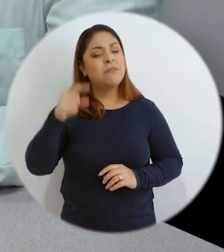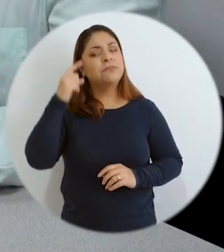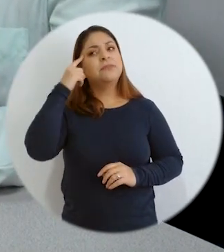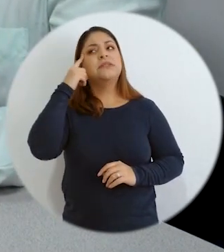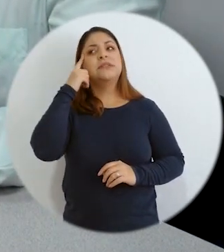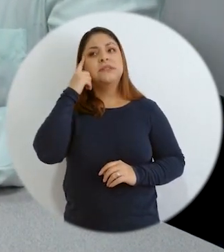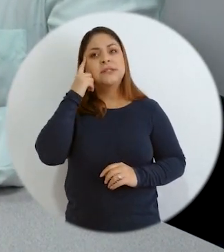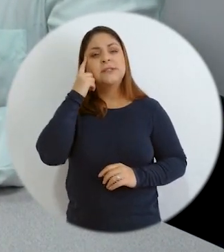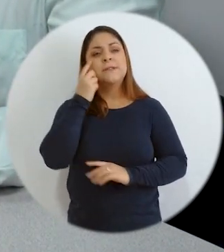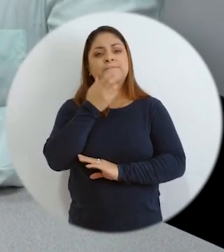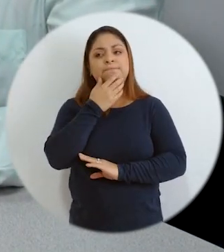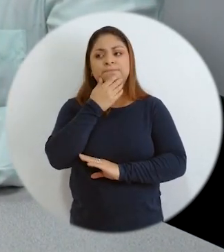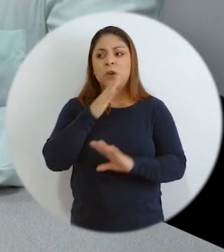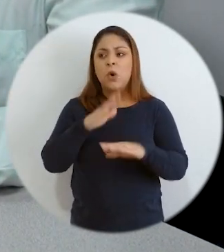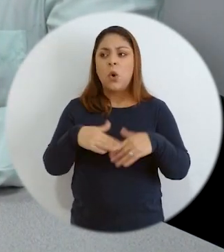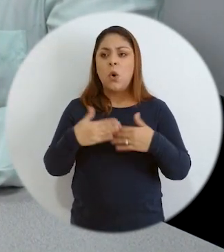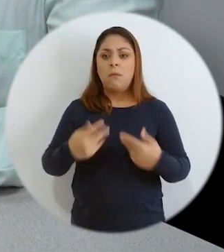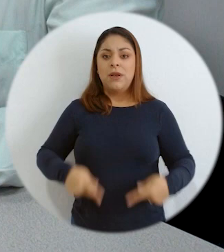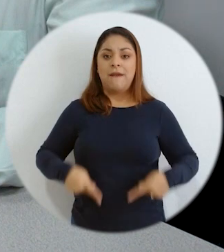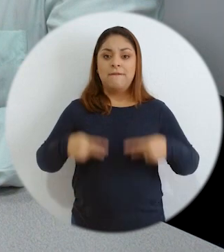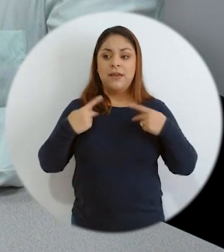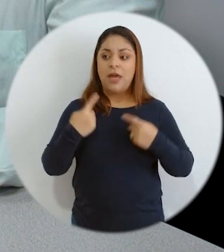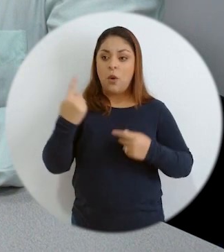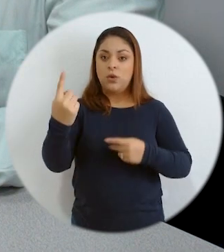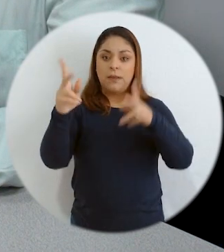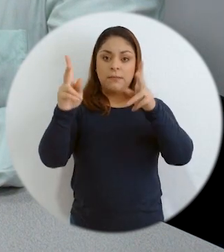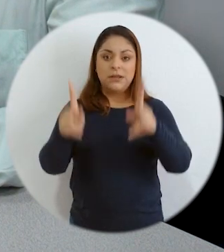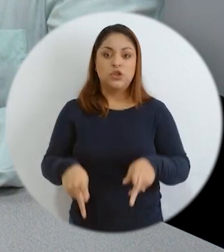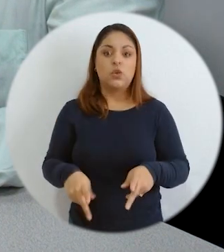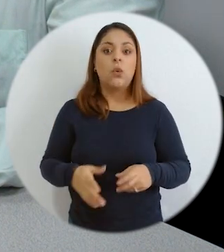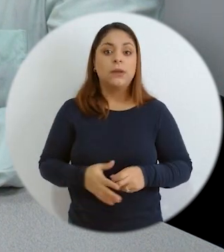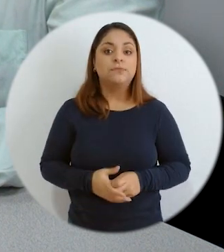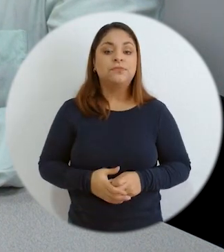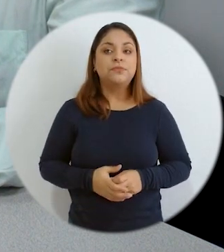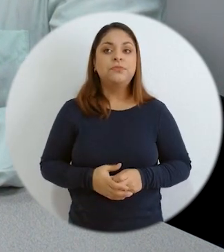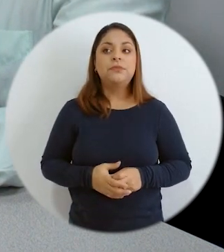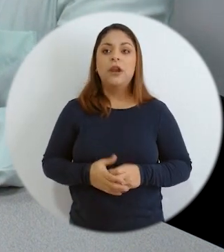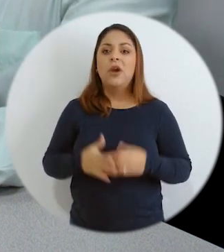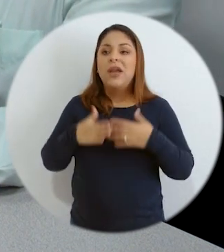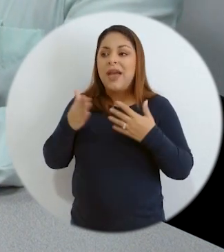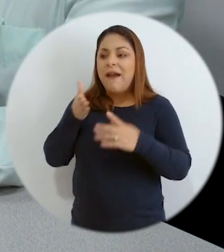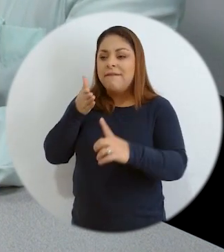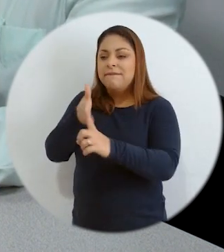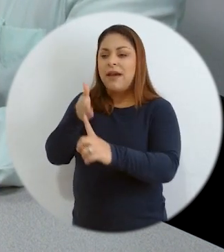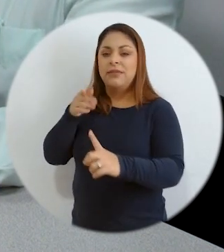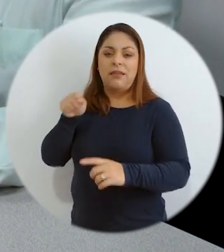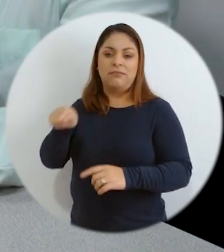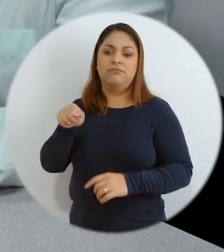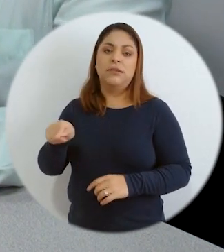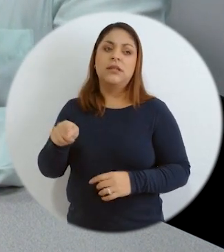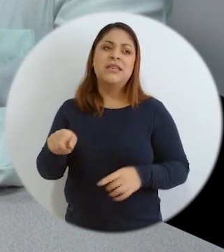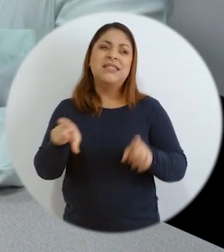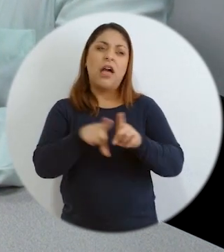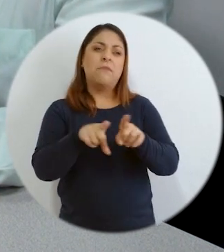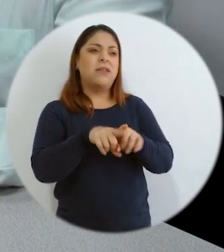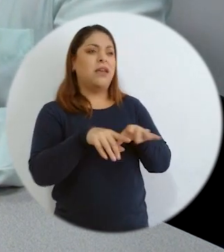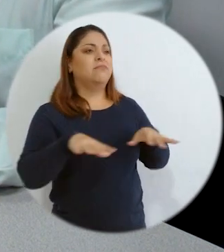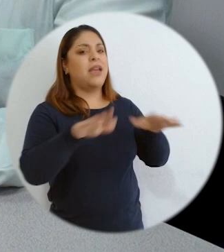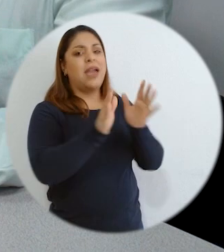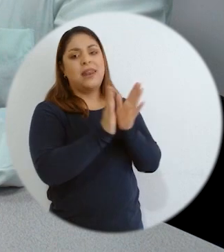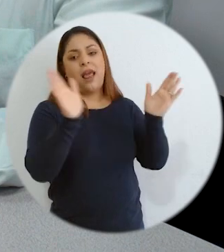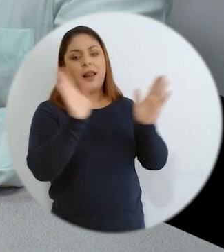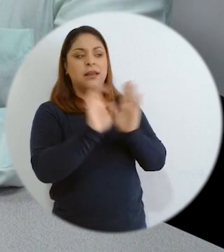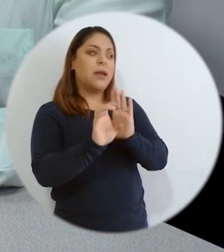digamos, como micro o en la vida de una persona a nivel directo, y los factores macro, que son aspectos, digamos, de carácter